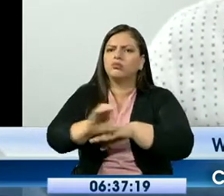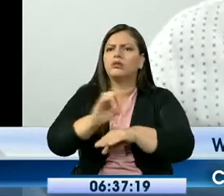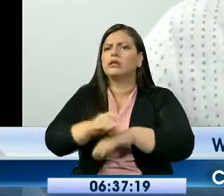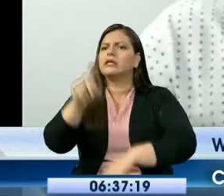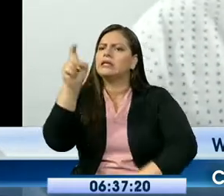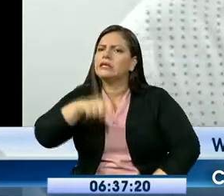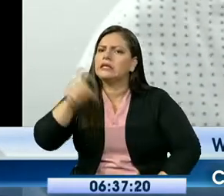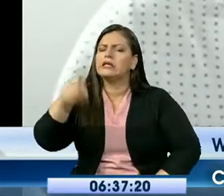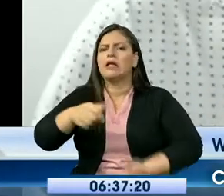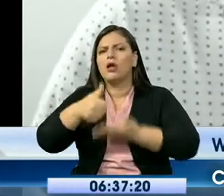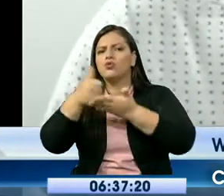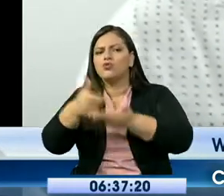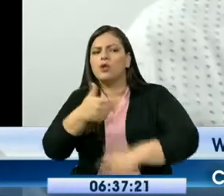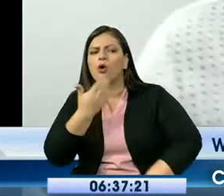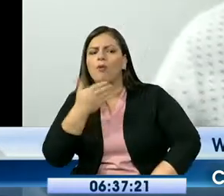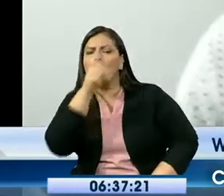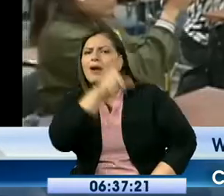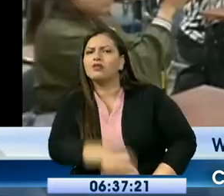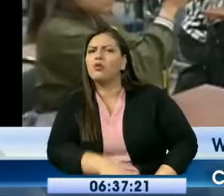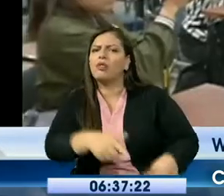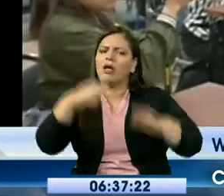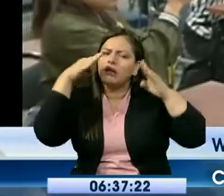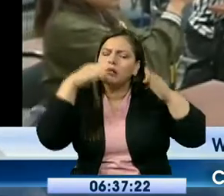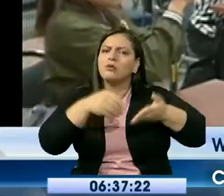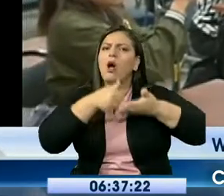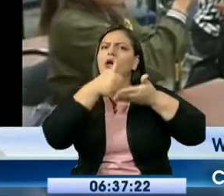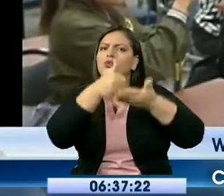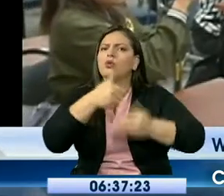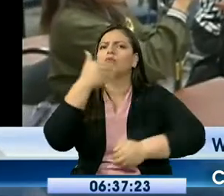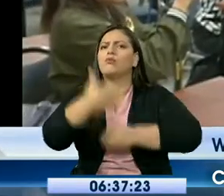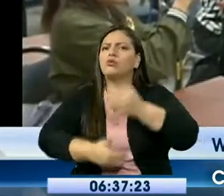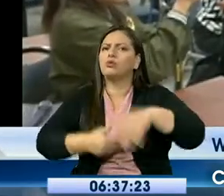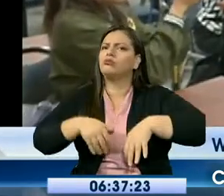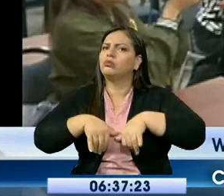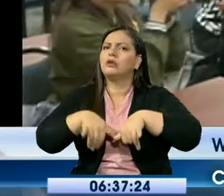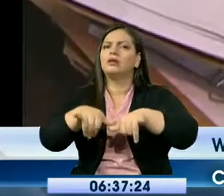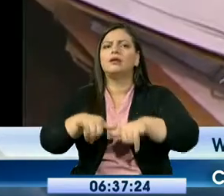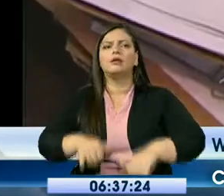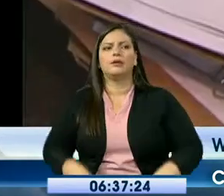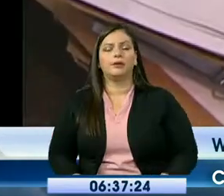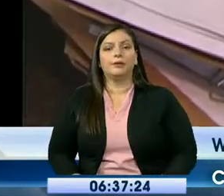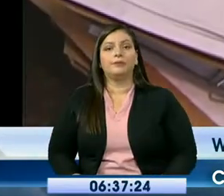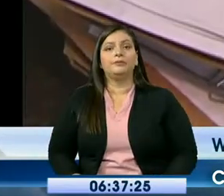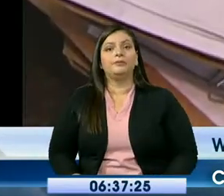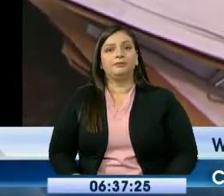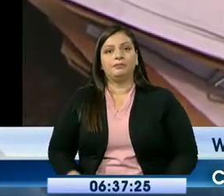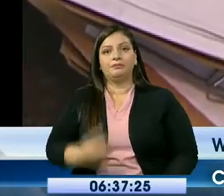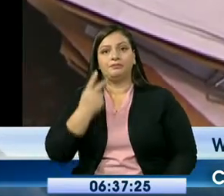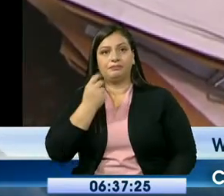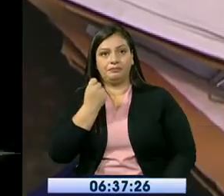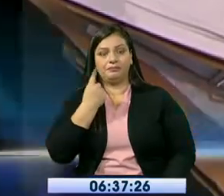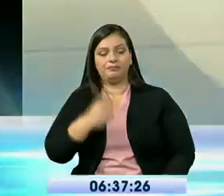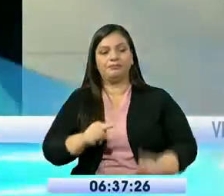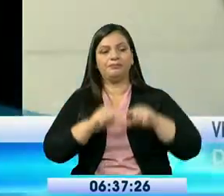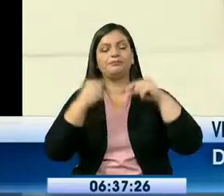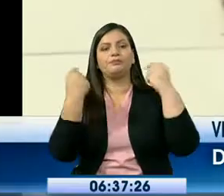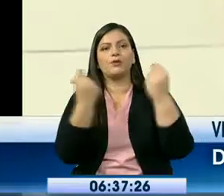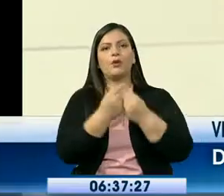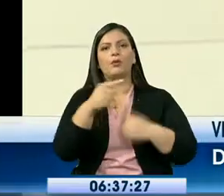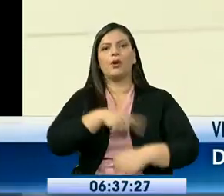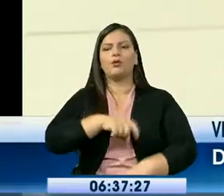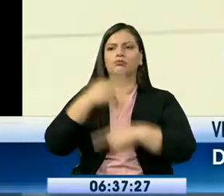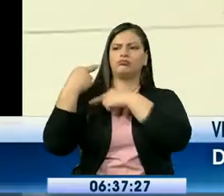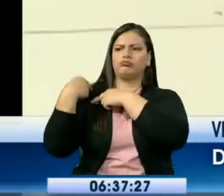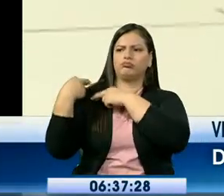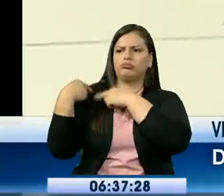obtenido durante el proceso investigativo. La veeduría ya trabaja analizando casos de víctimas de abuso sexual cuyas